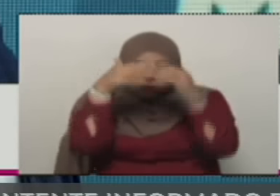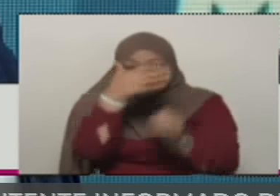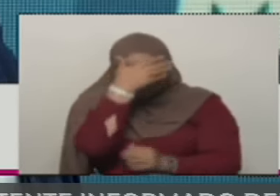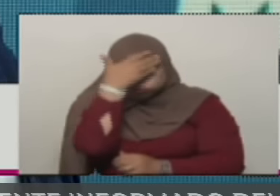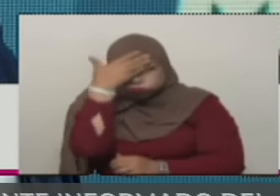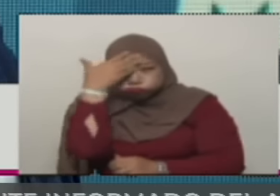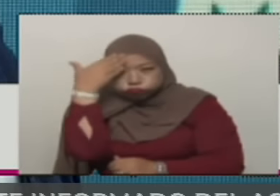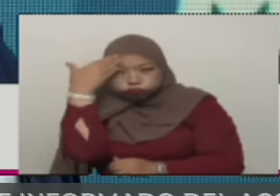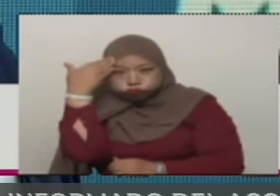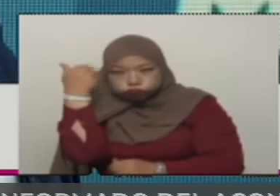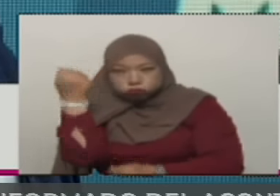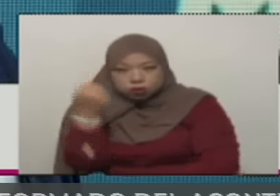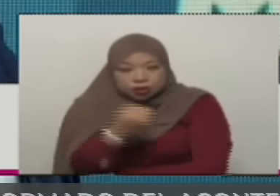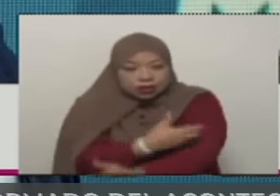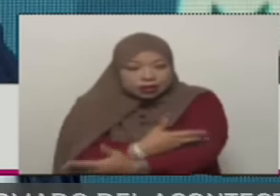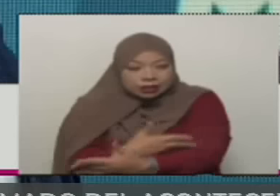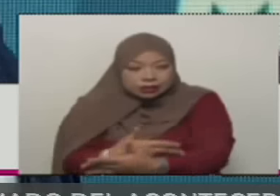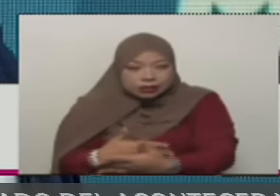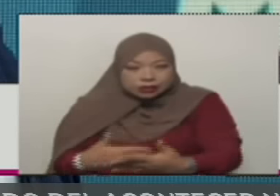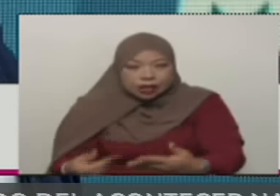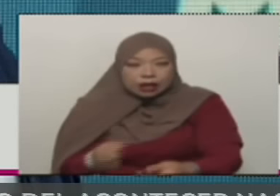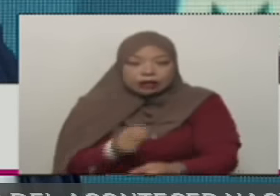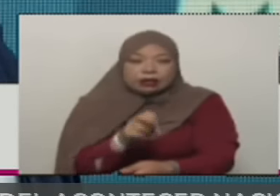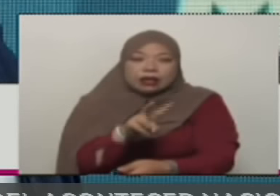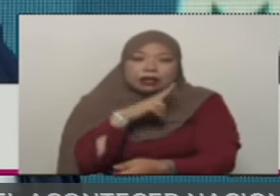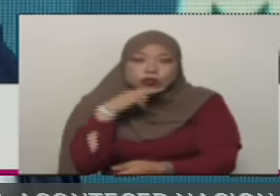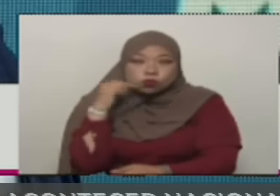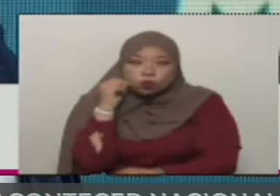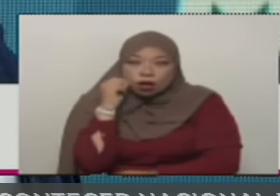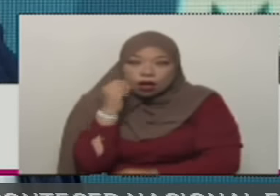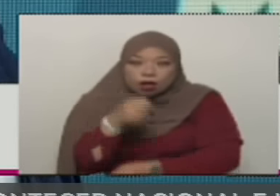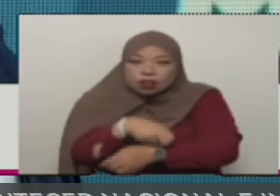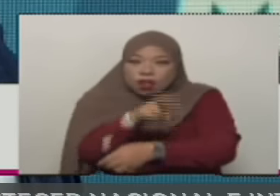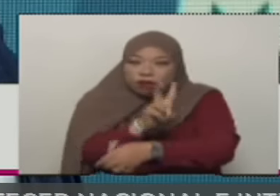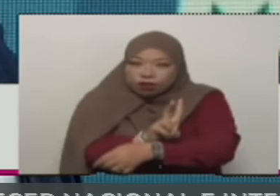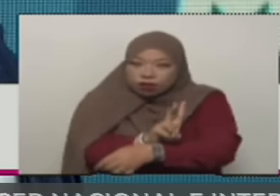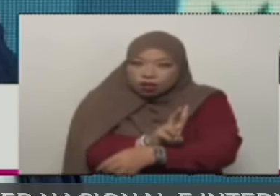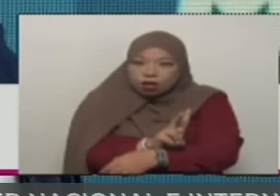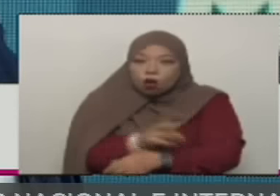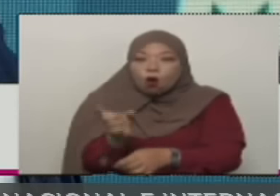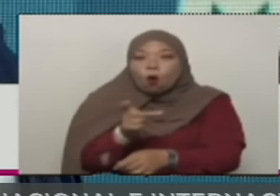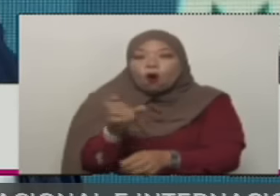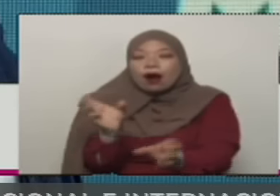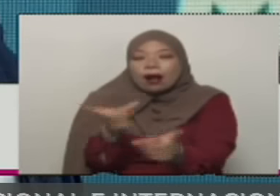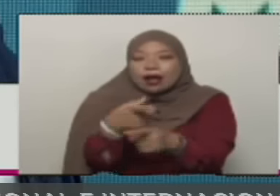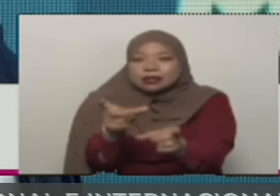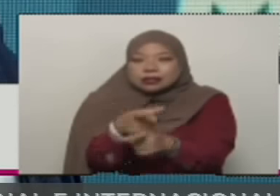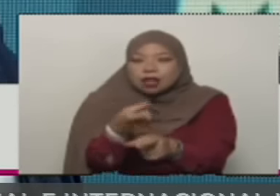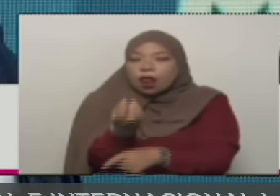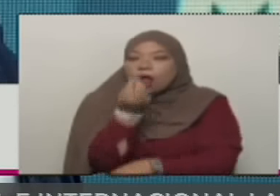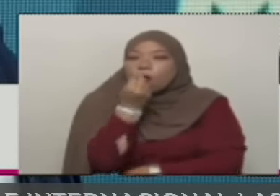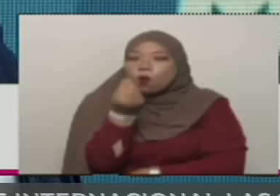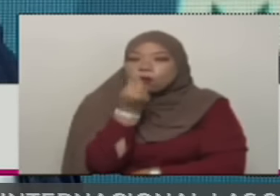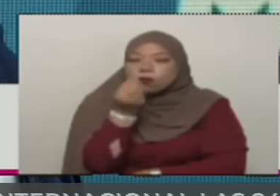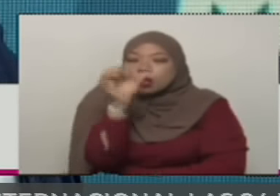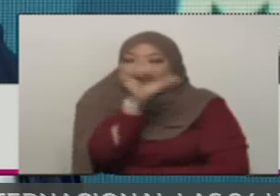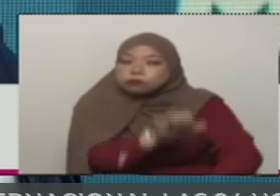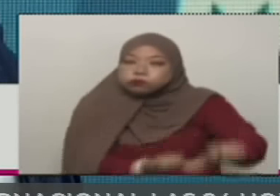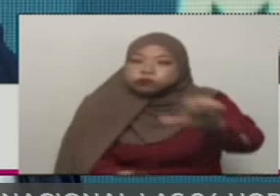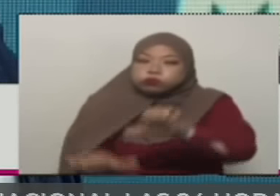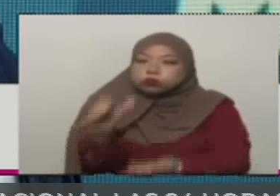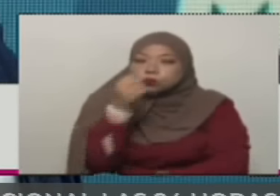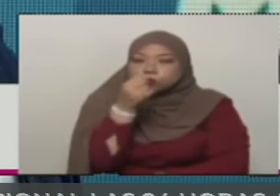diabetes, cáncer de todo tipo, y eso no se dice. La alimentación basada en alimentos